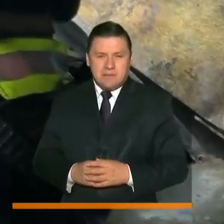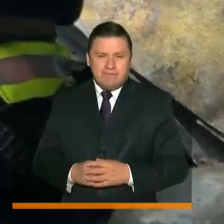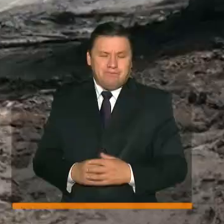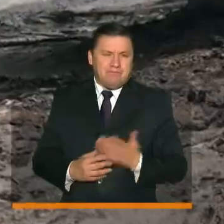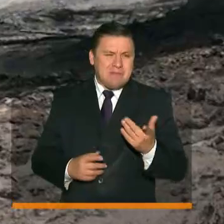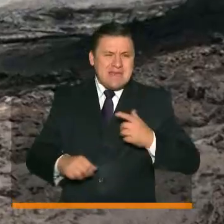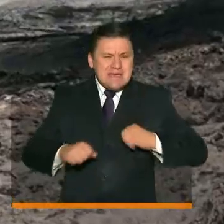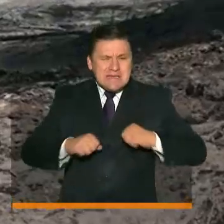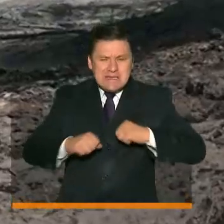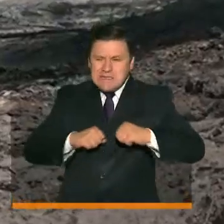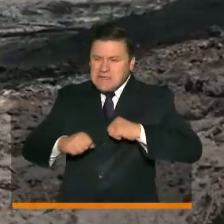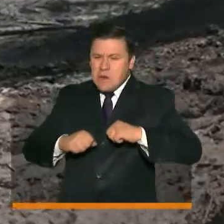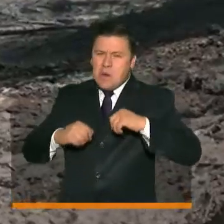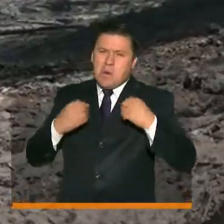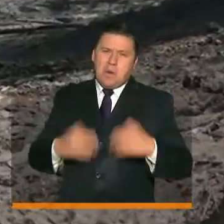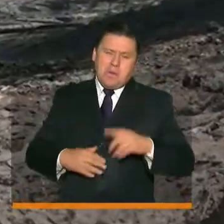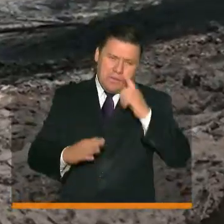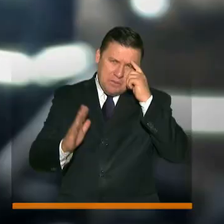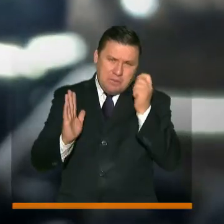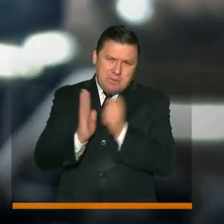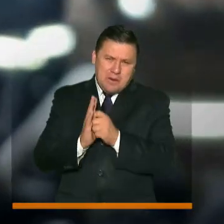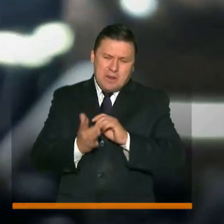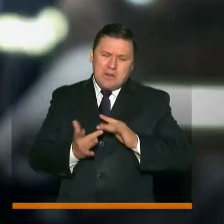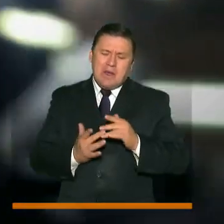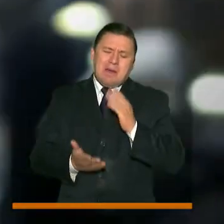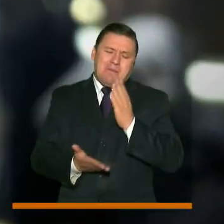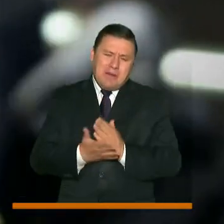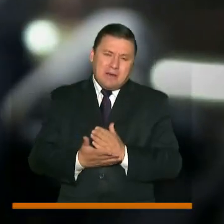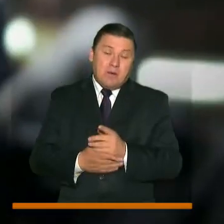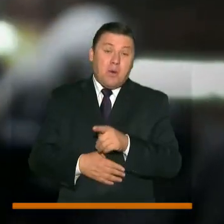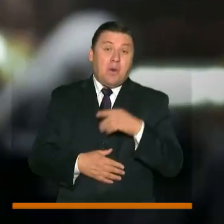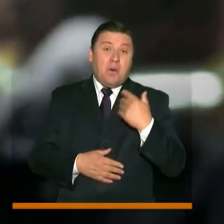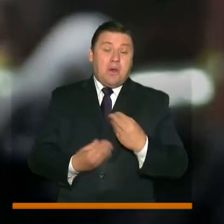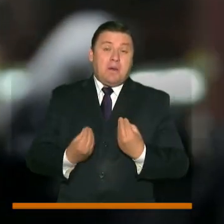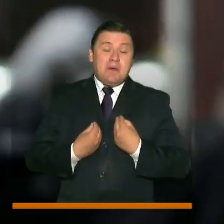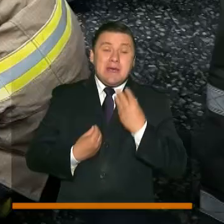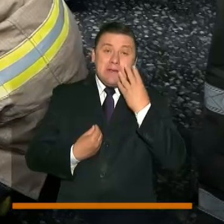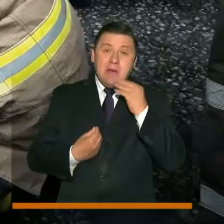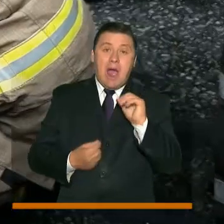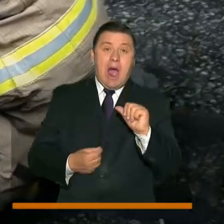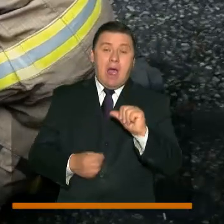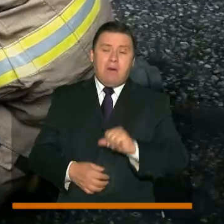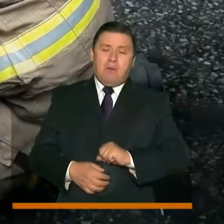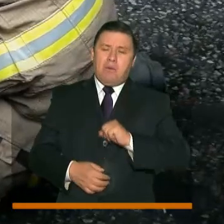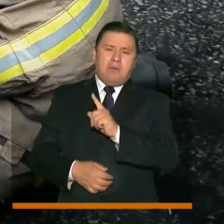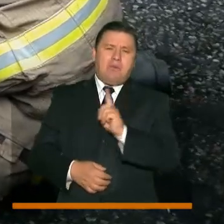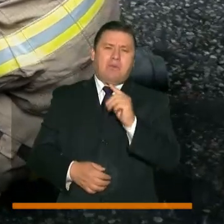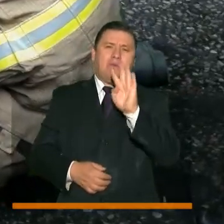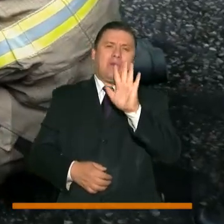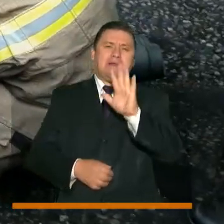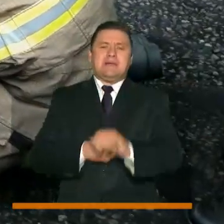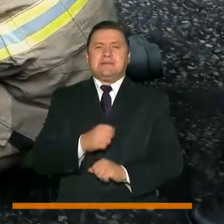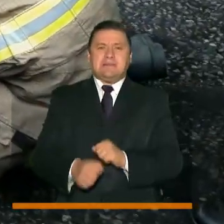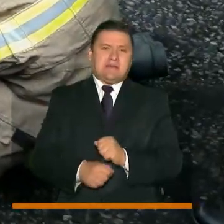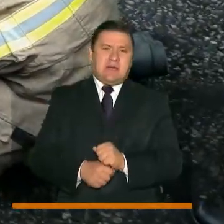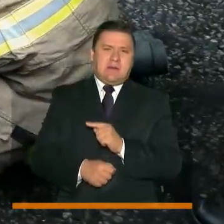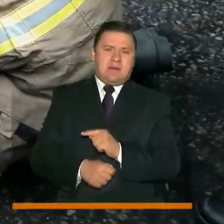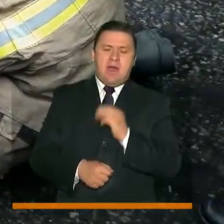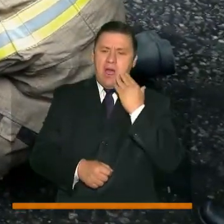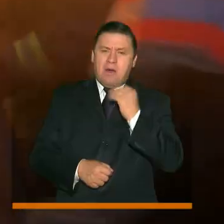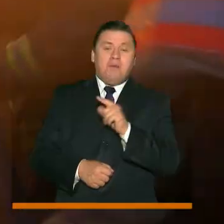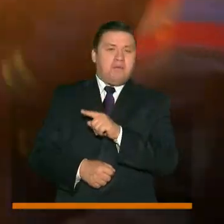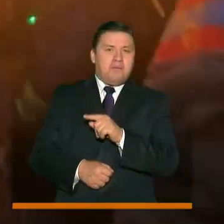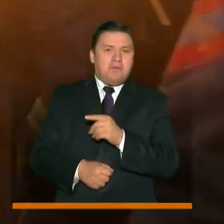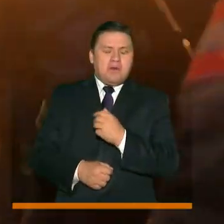Todas estas acciones han dejado marca y dolor. También han sido vividas por una mujer que lleva más de 45 años en la institución